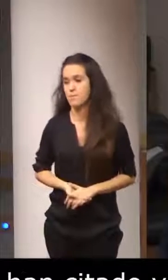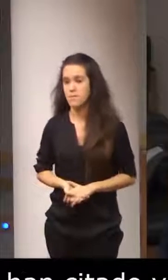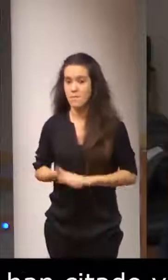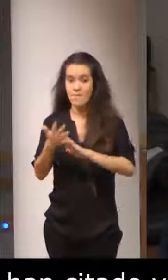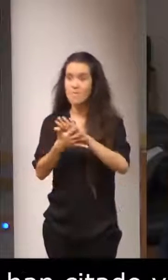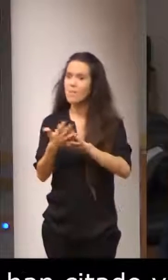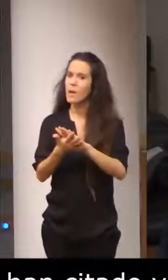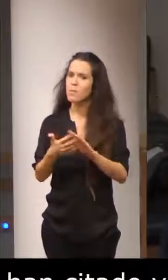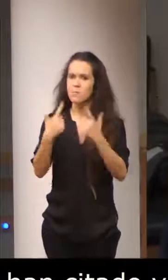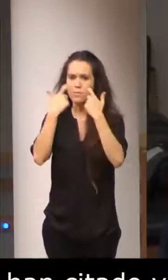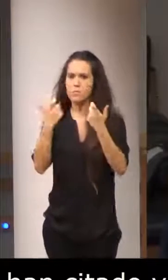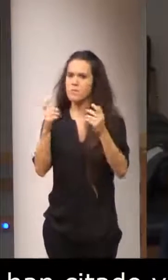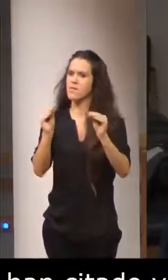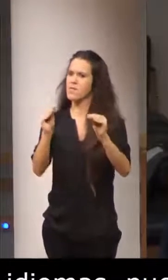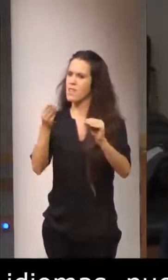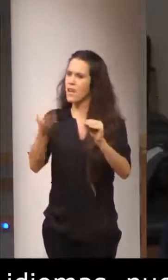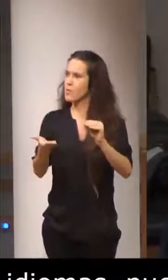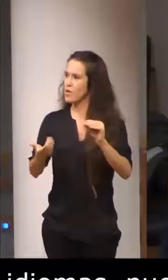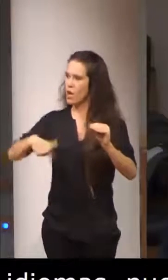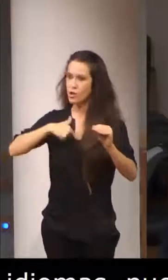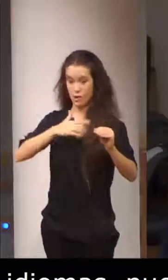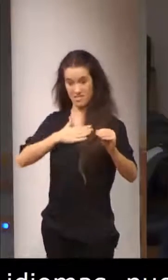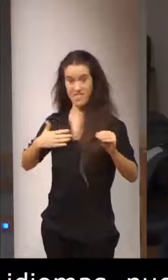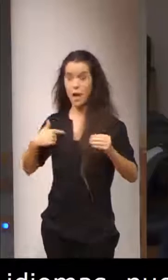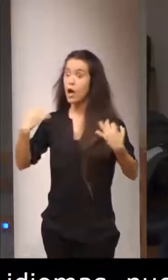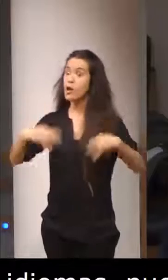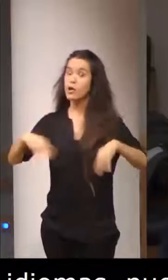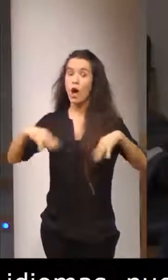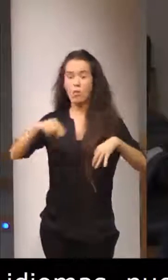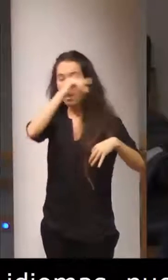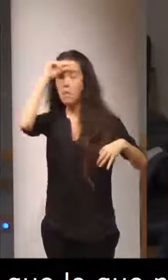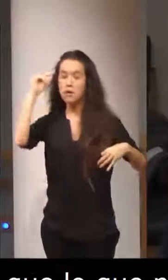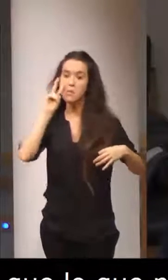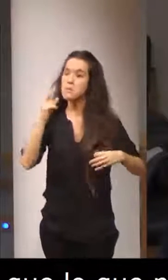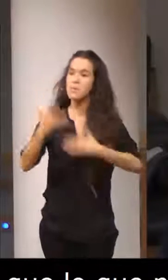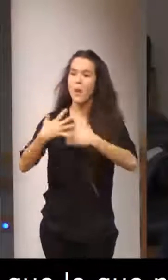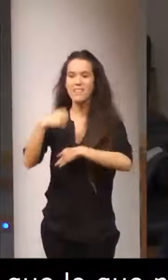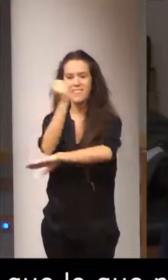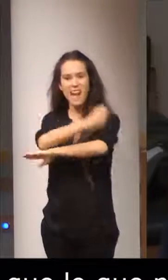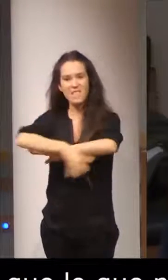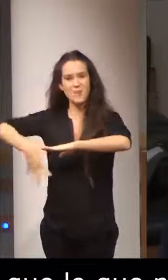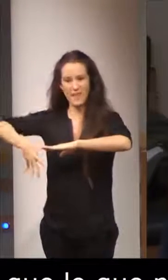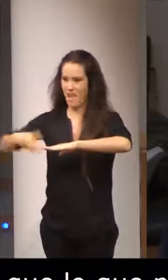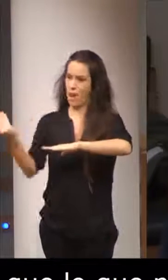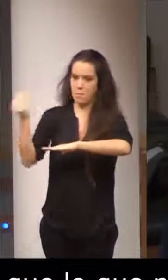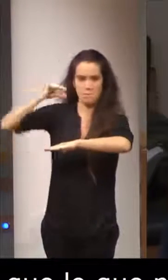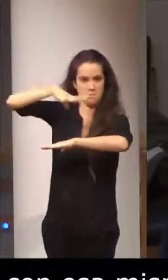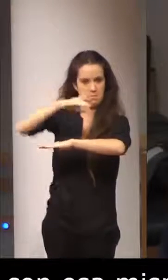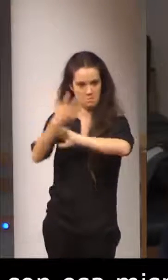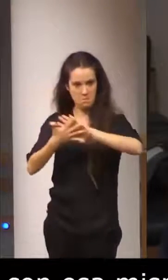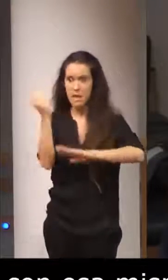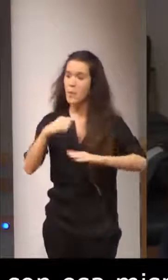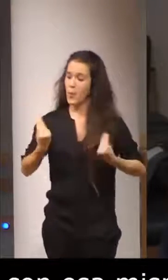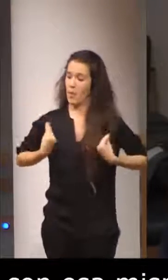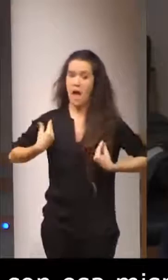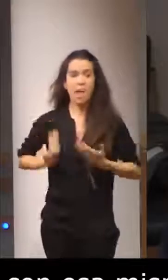importa es que se instale con esa misma normalidad con ese mismo espíritu de transversalidad en nuestro día a día